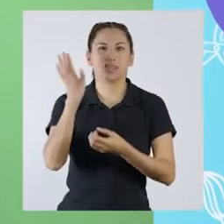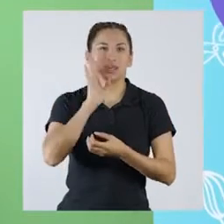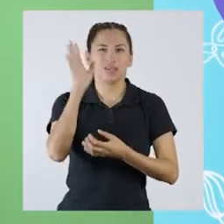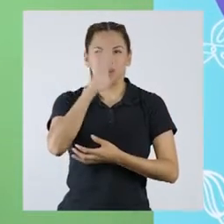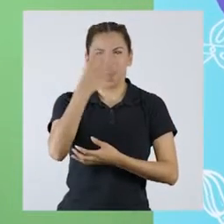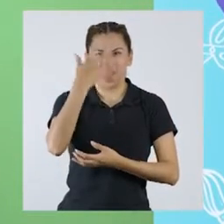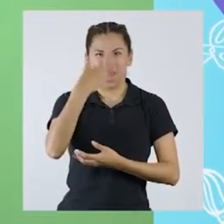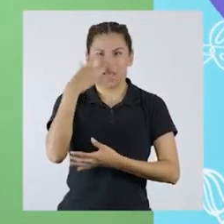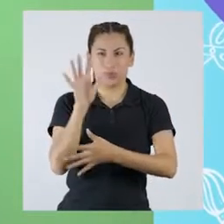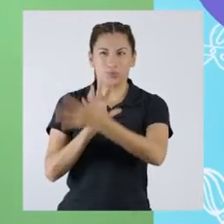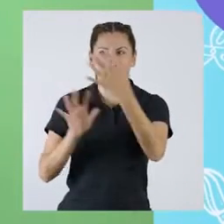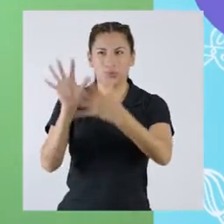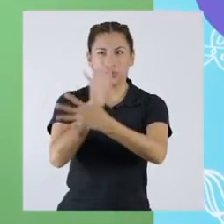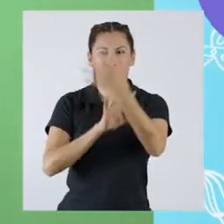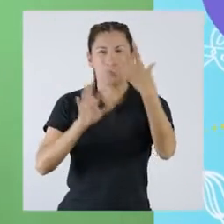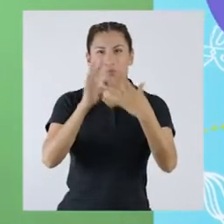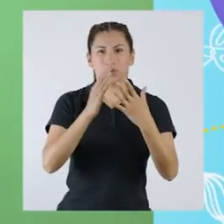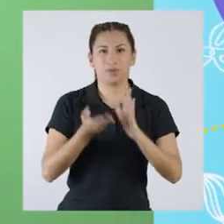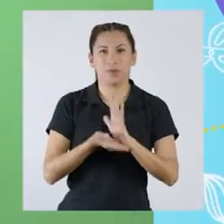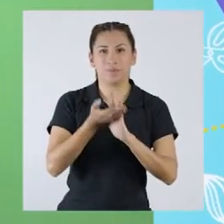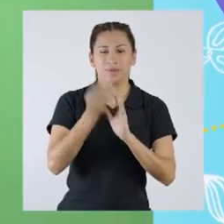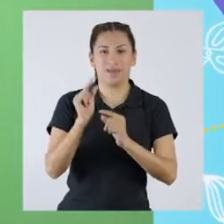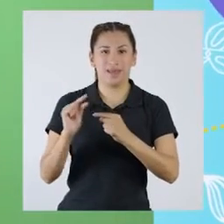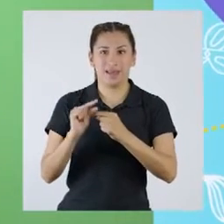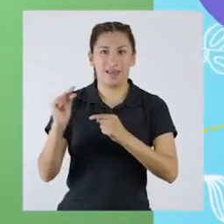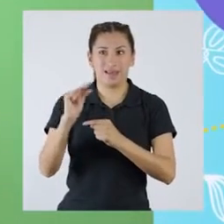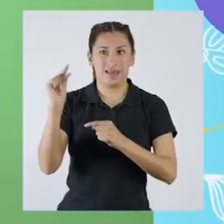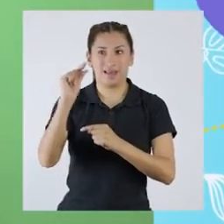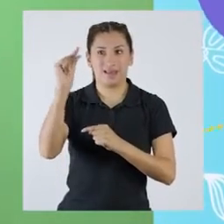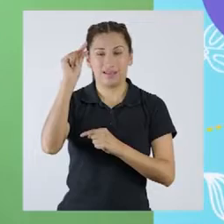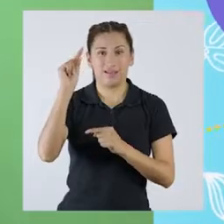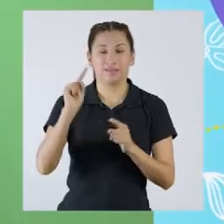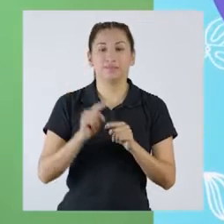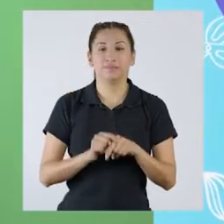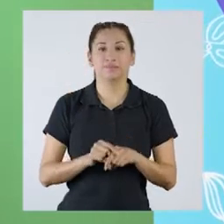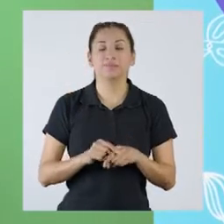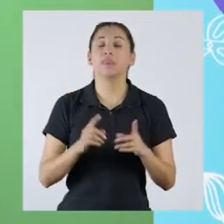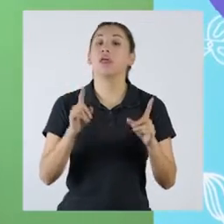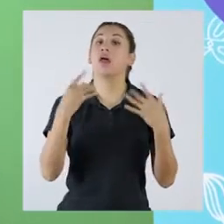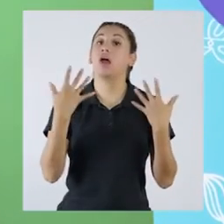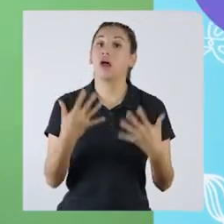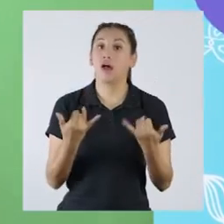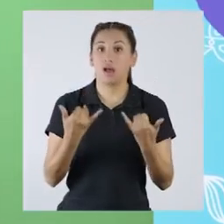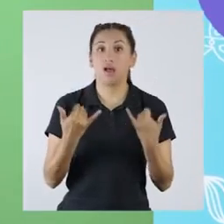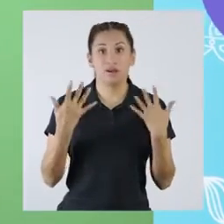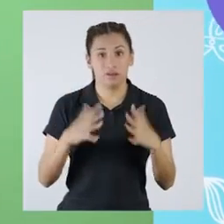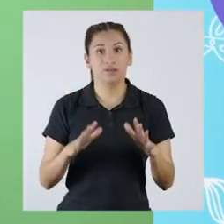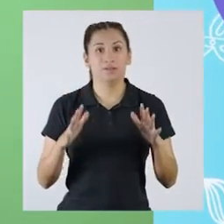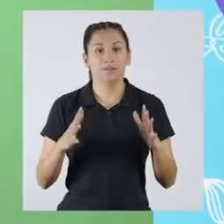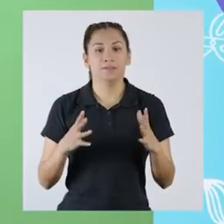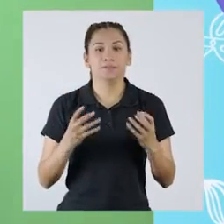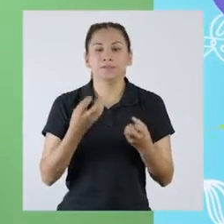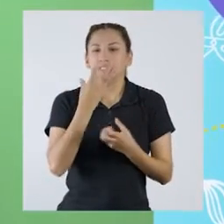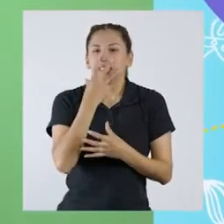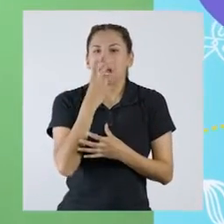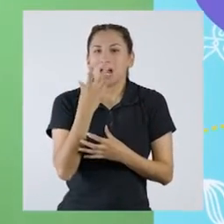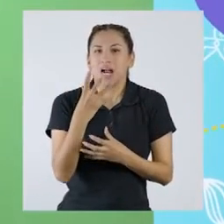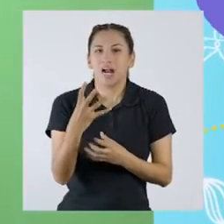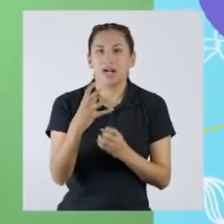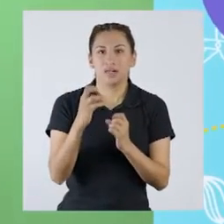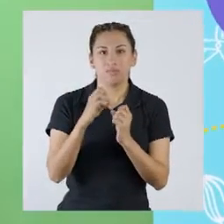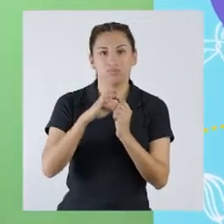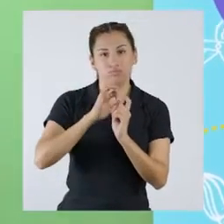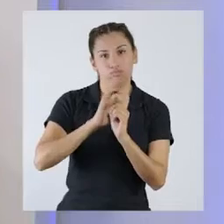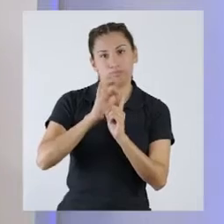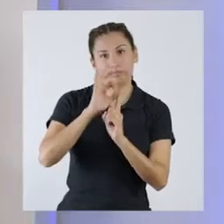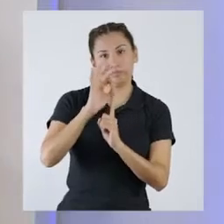de carbono, con más gases de efecto invernadero, lo que ha ocasionado el calentamiento